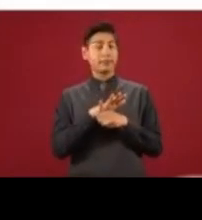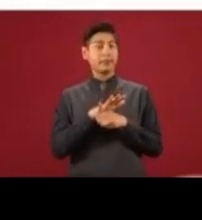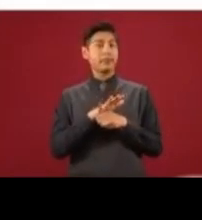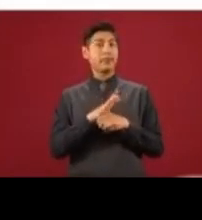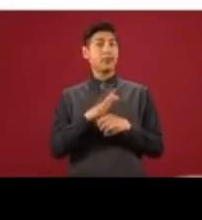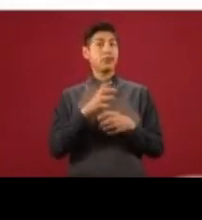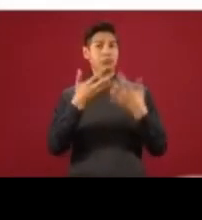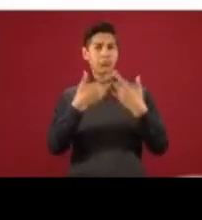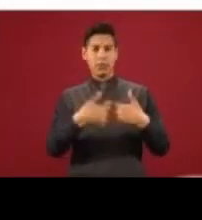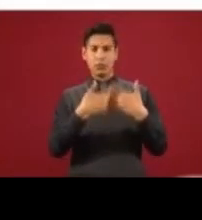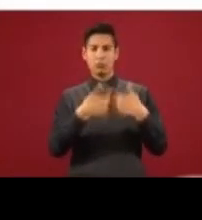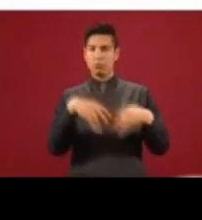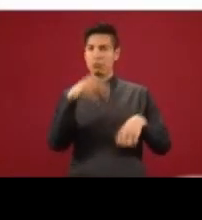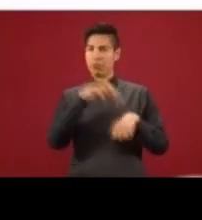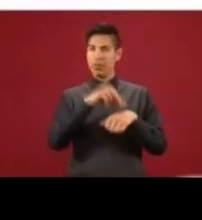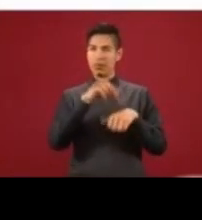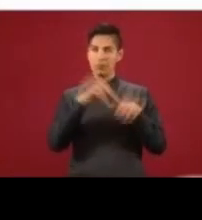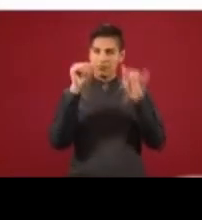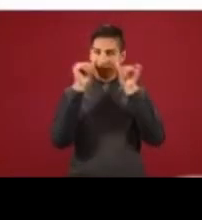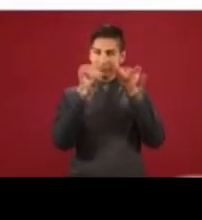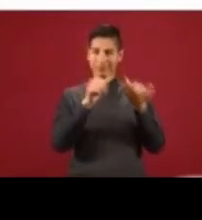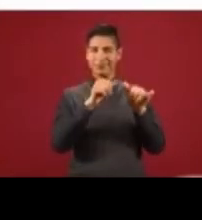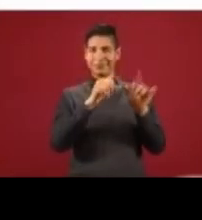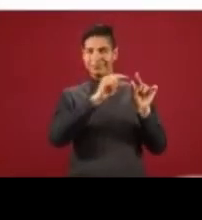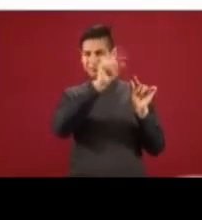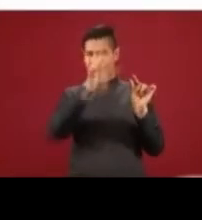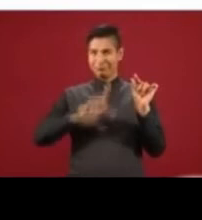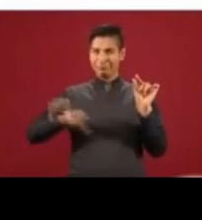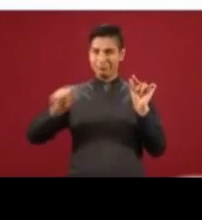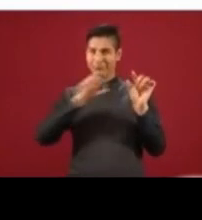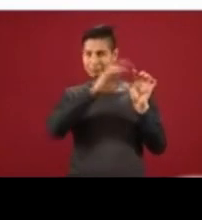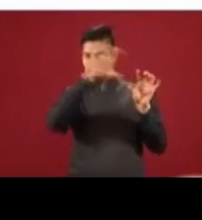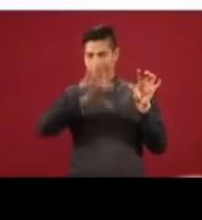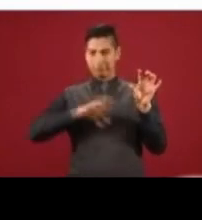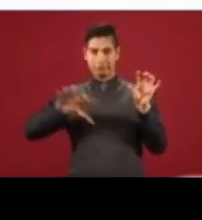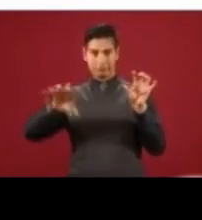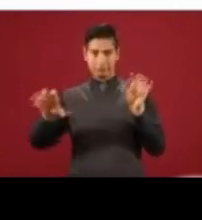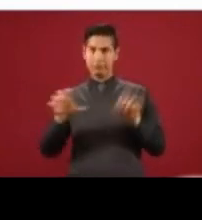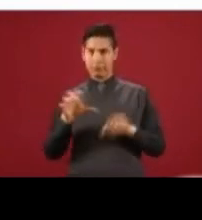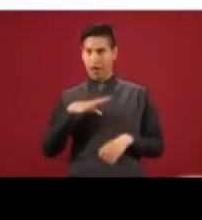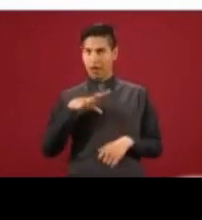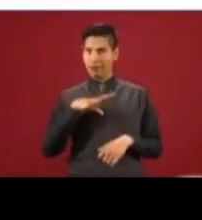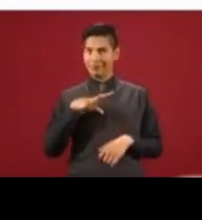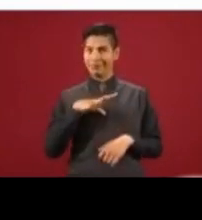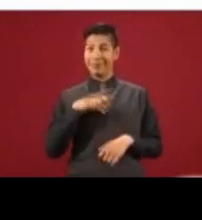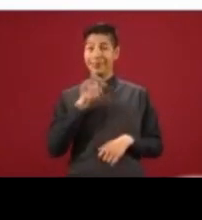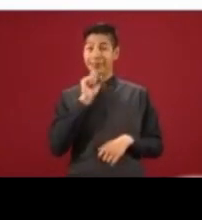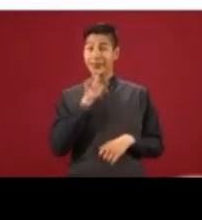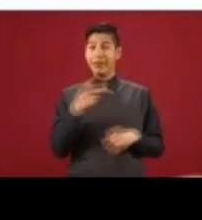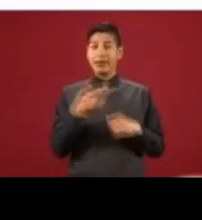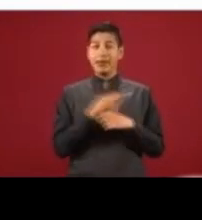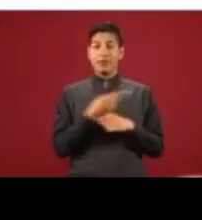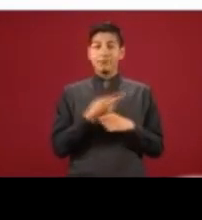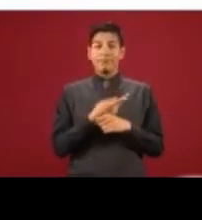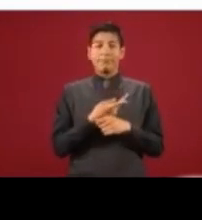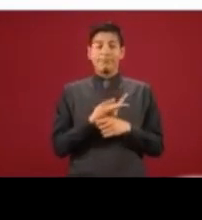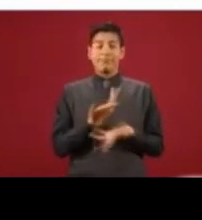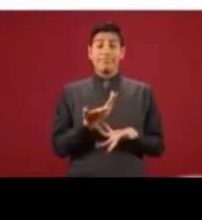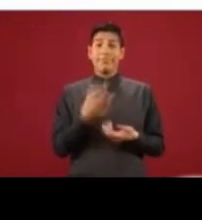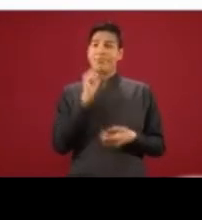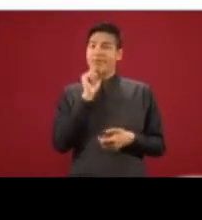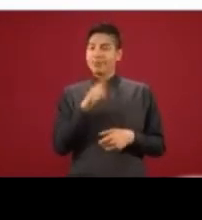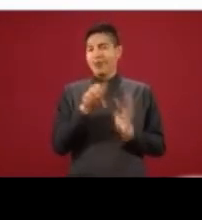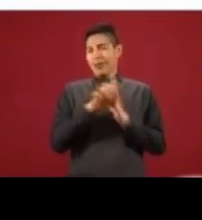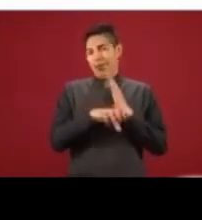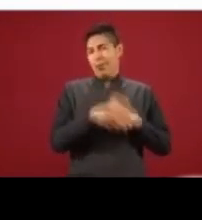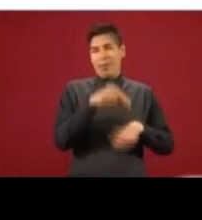todos los rincones del país. Hasta 20% de las plazas de los equipos médicos, y esto es médicos,